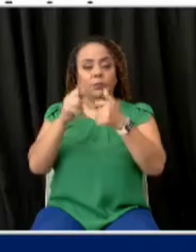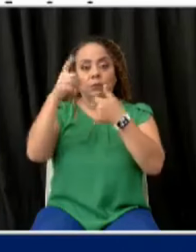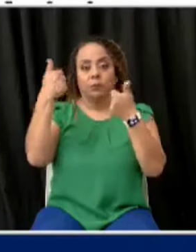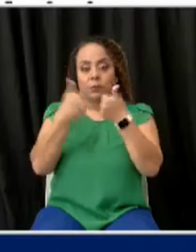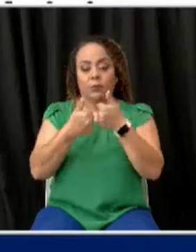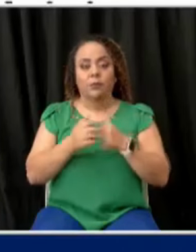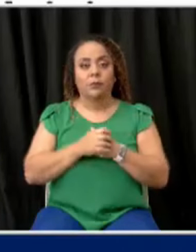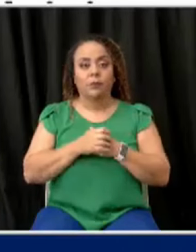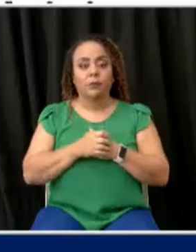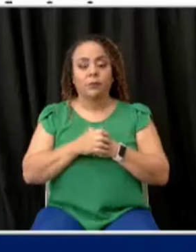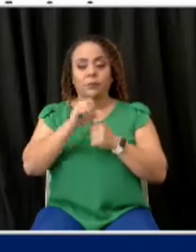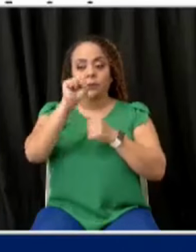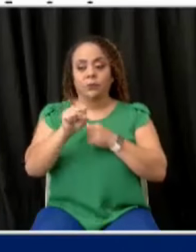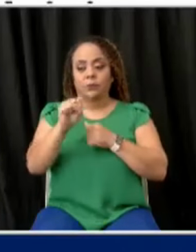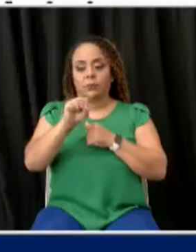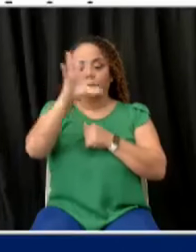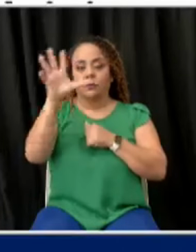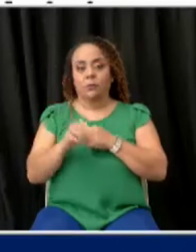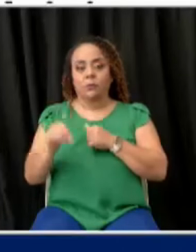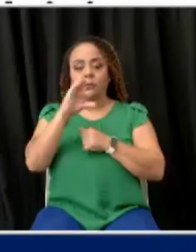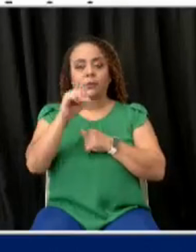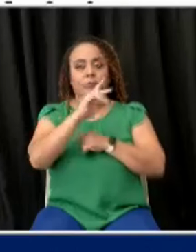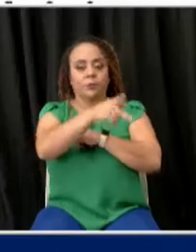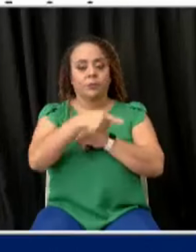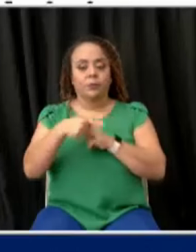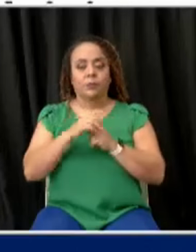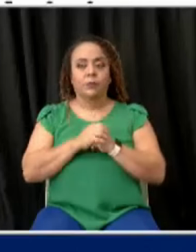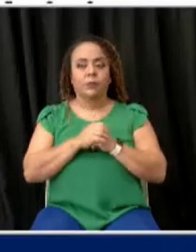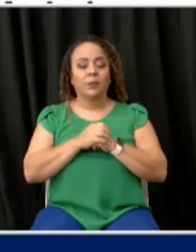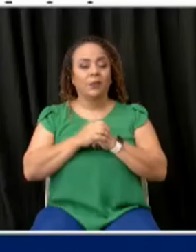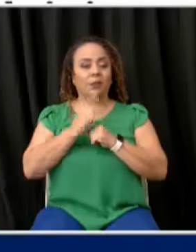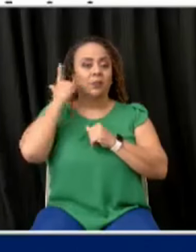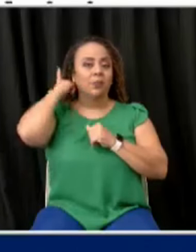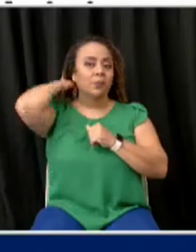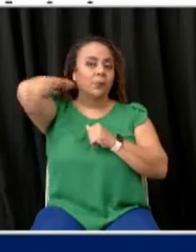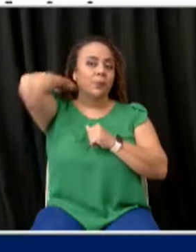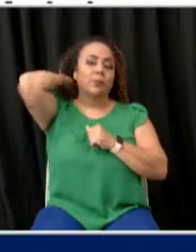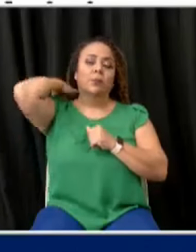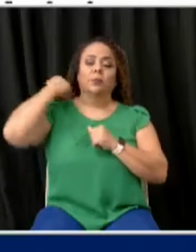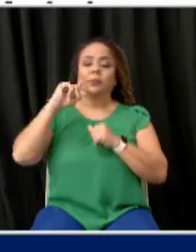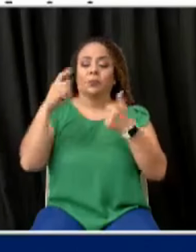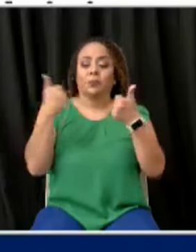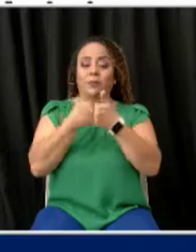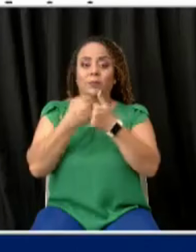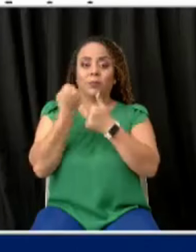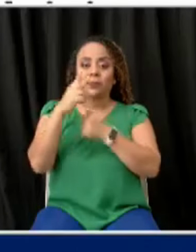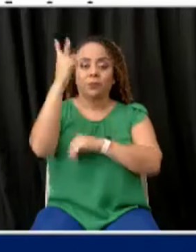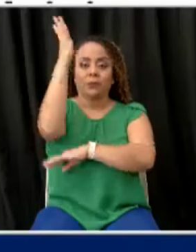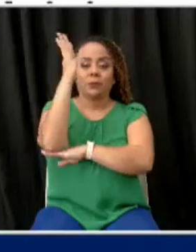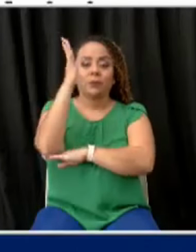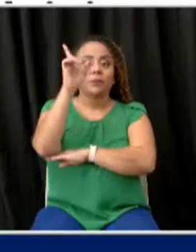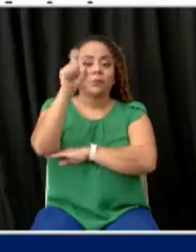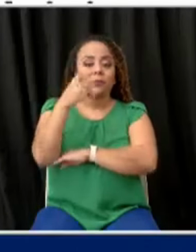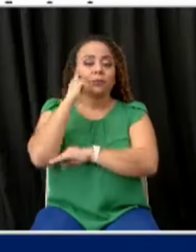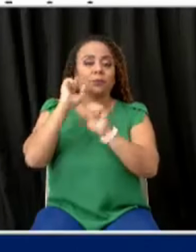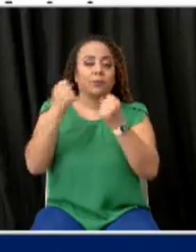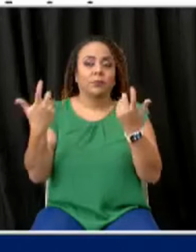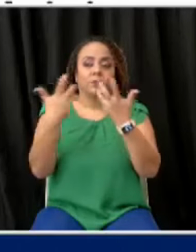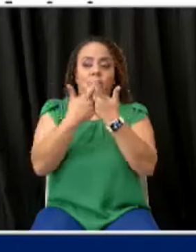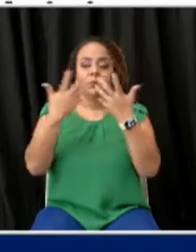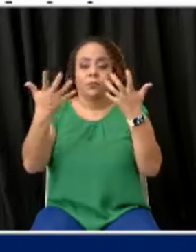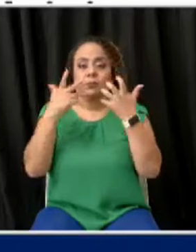partido a Sudáfrica o a Punta Arenas, ¿ah? Un partido al mediodía, pucha, necesita, para poder